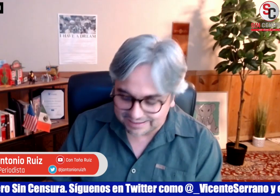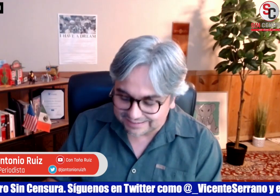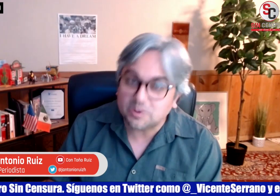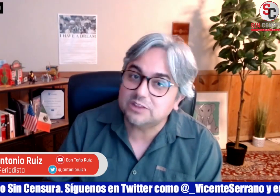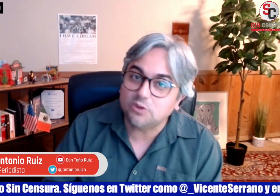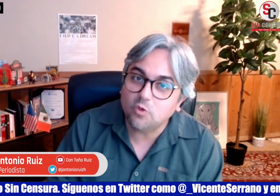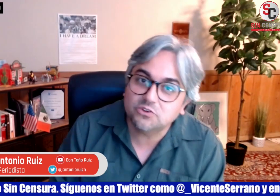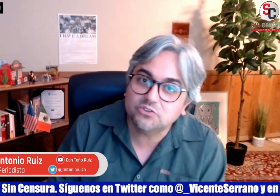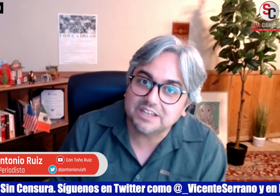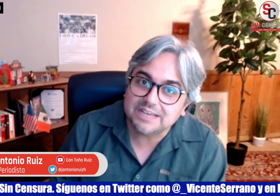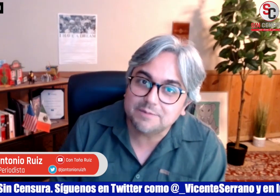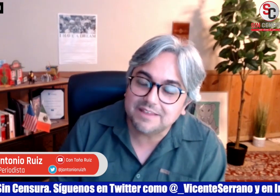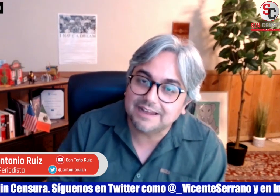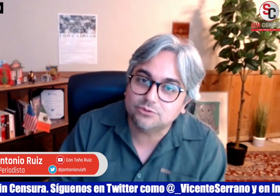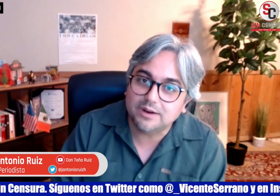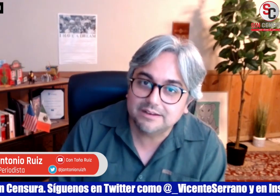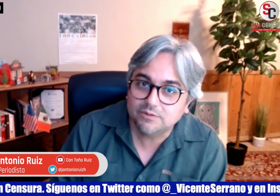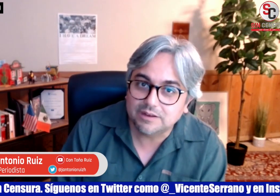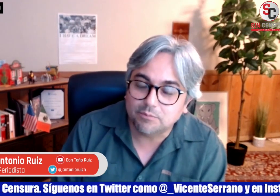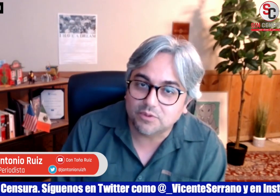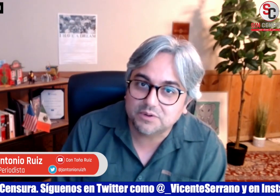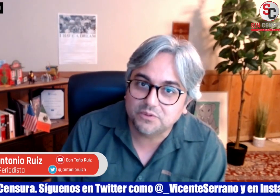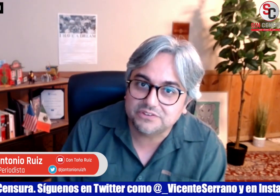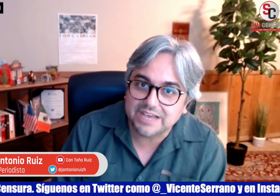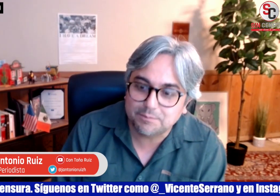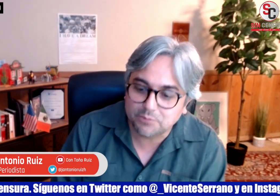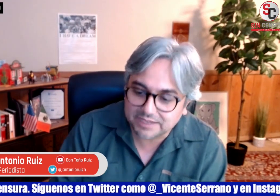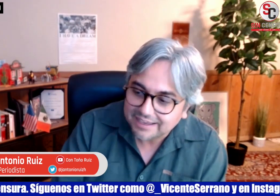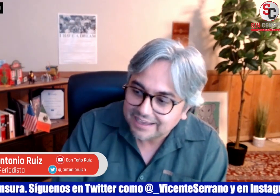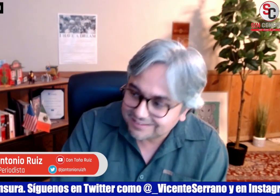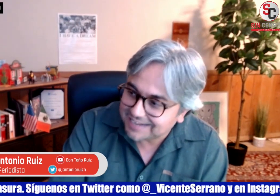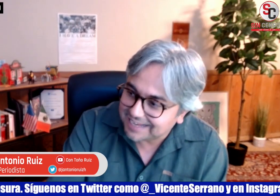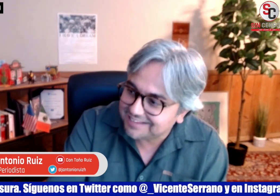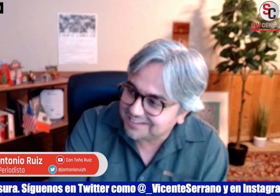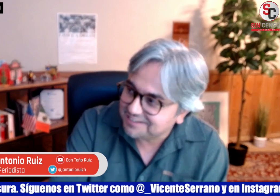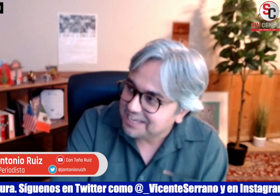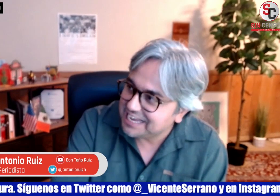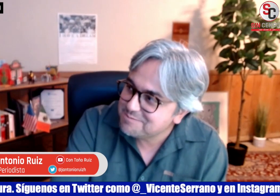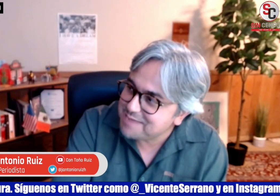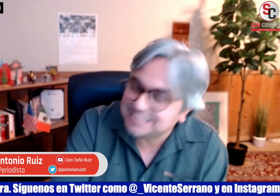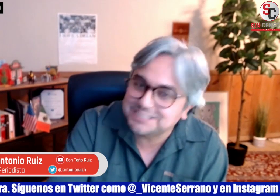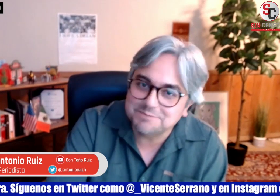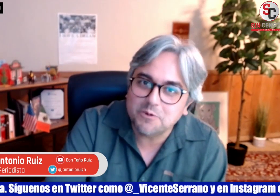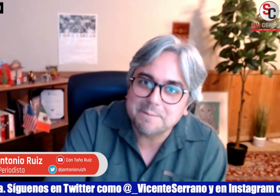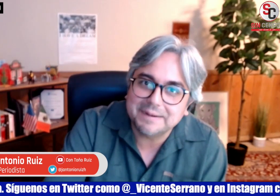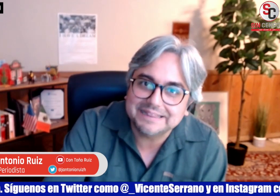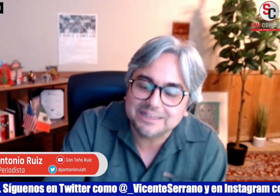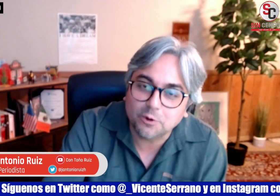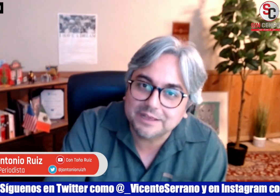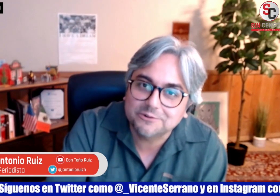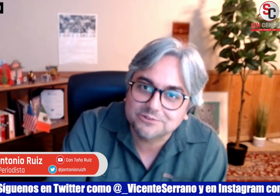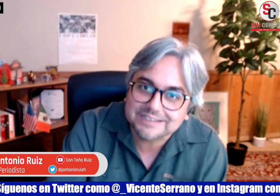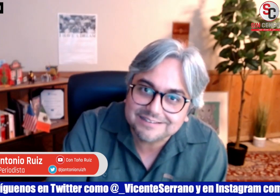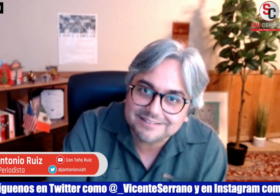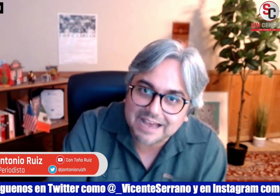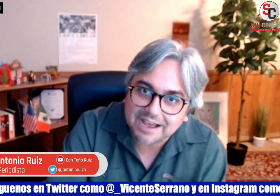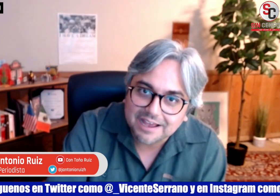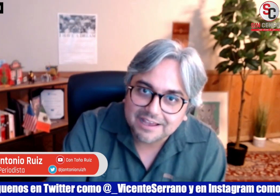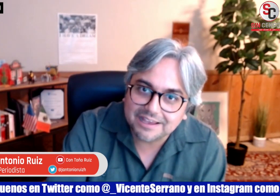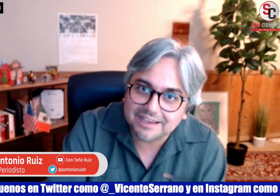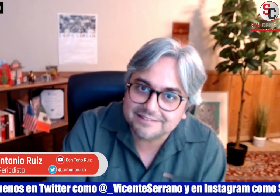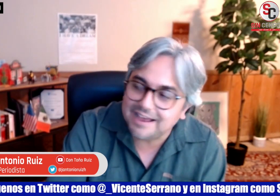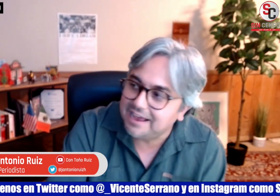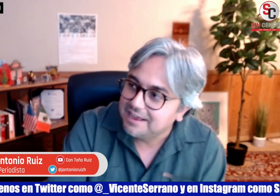la violencia. Creo que todo esto se deriva del actuar del Poder Judicial, porque tendría que ser el máximo impartidor de